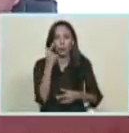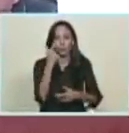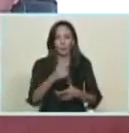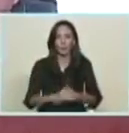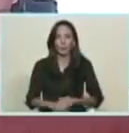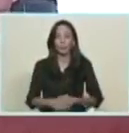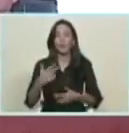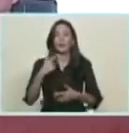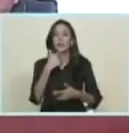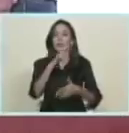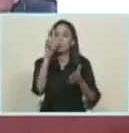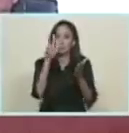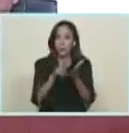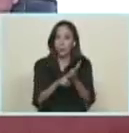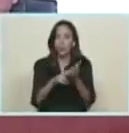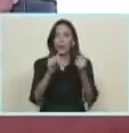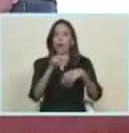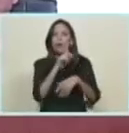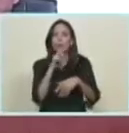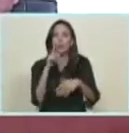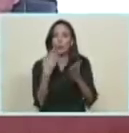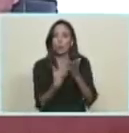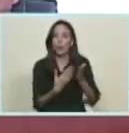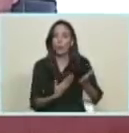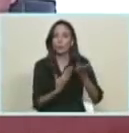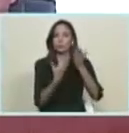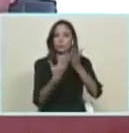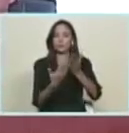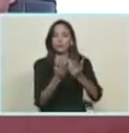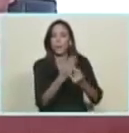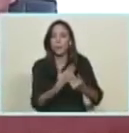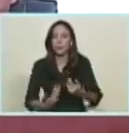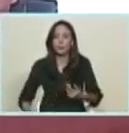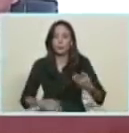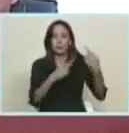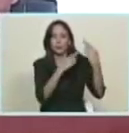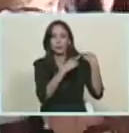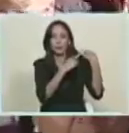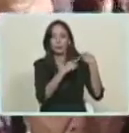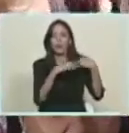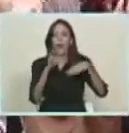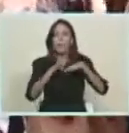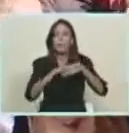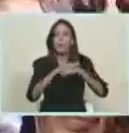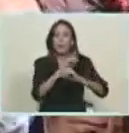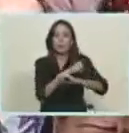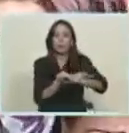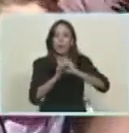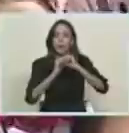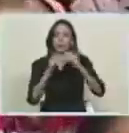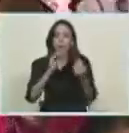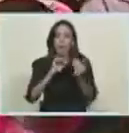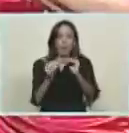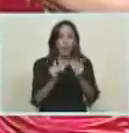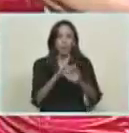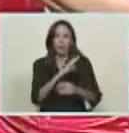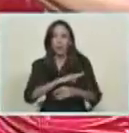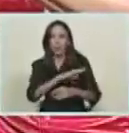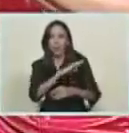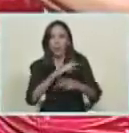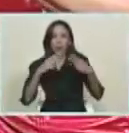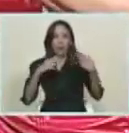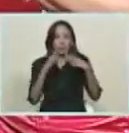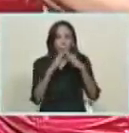me lo acepta, lo nombro presidente honorario por su fortaleza moral, ética,